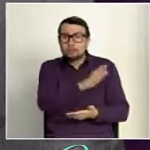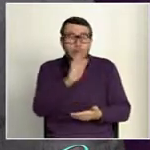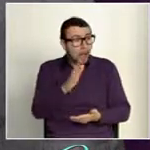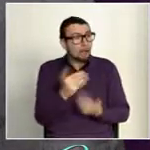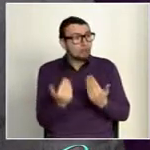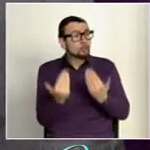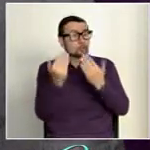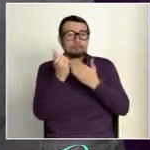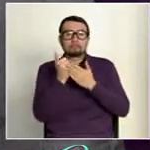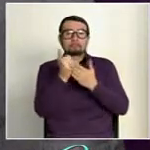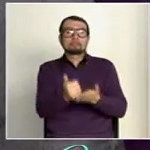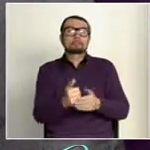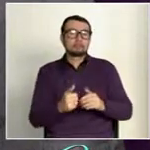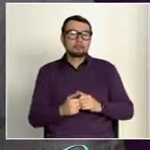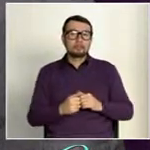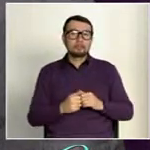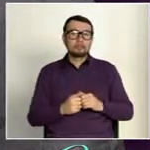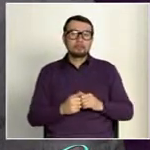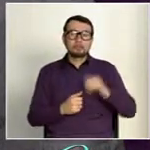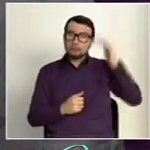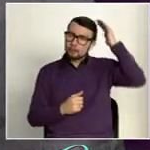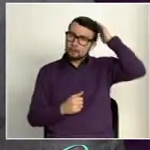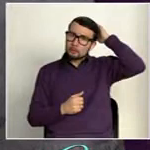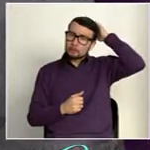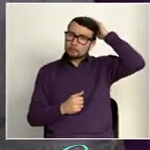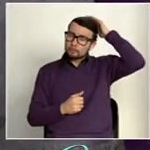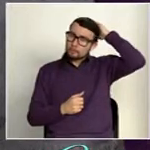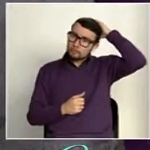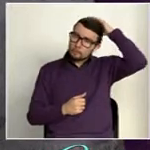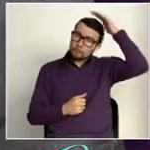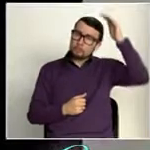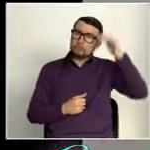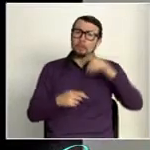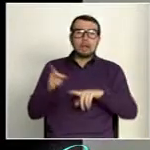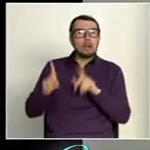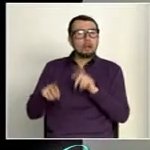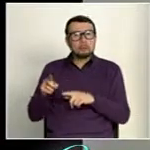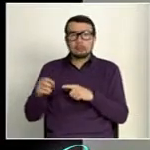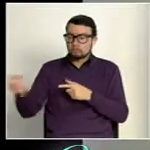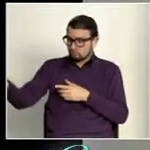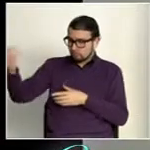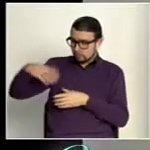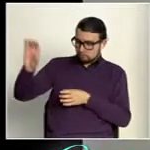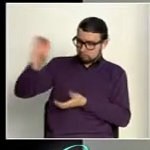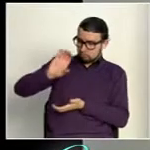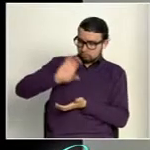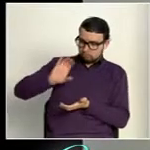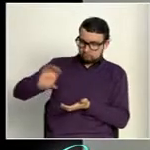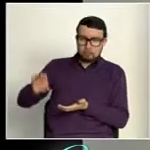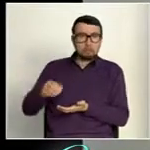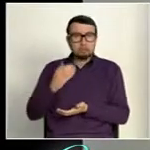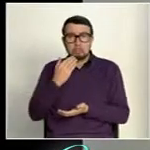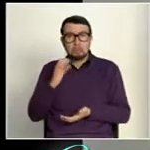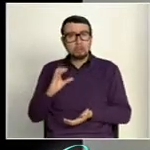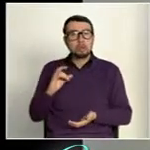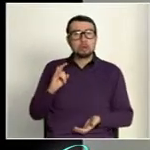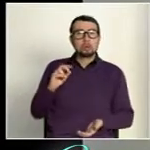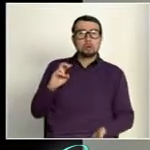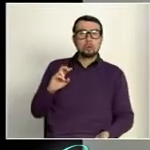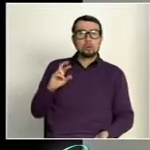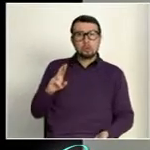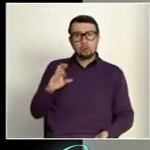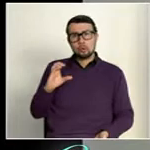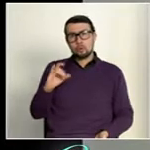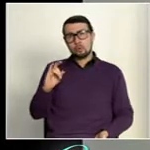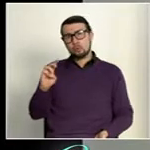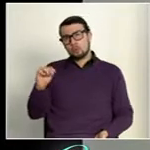servir. Infortunadamente, las especies dejaron de llegar a nuestras casas. La cúrcuma, el jengibre,